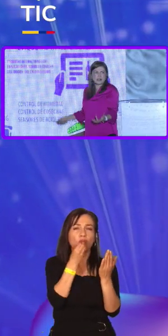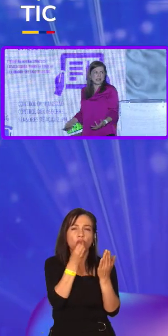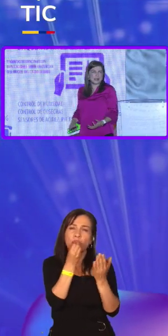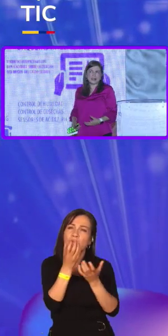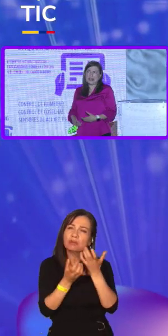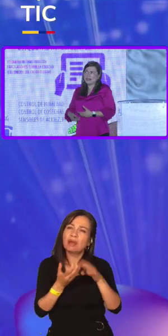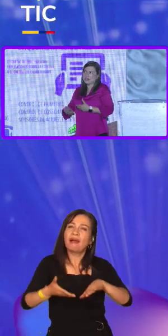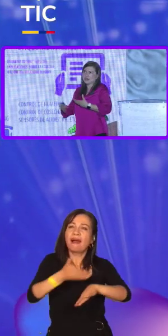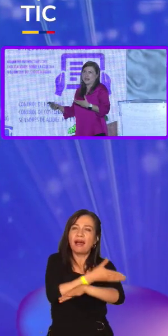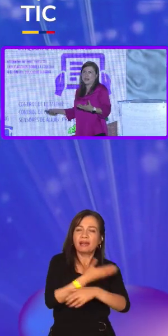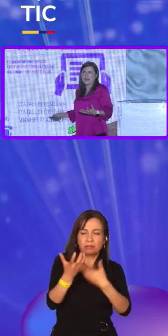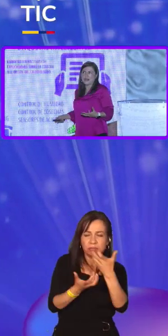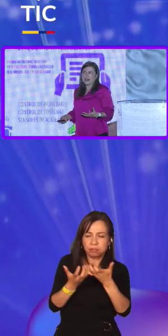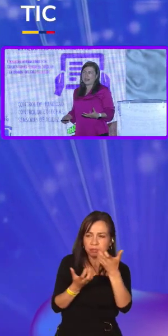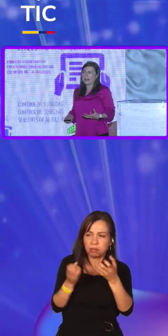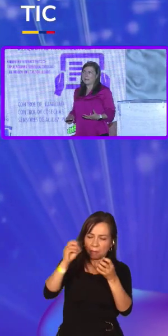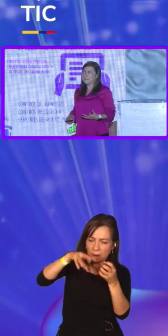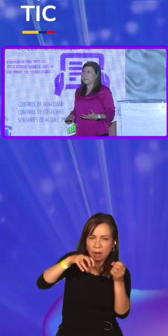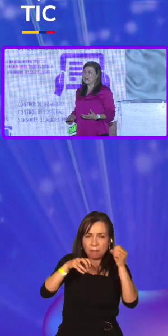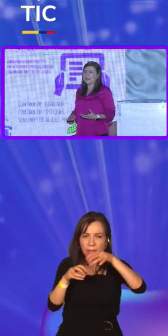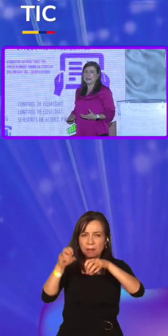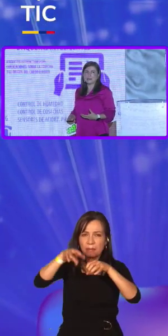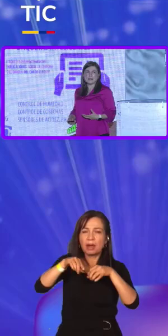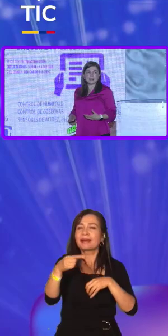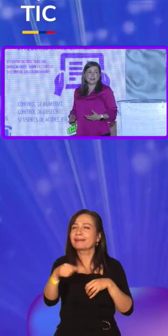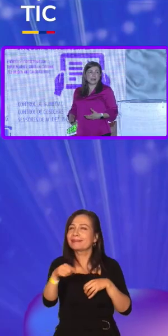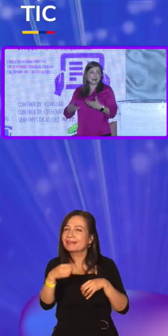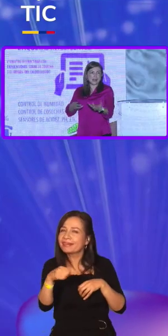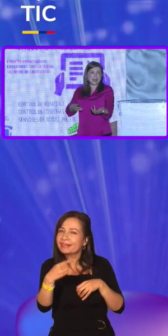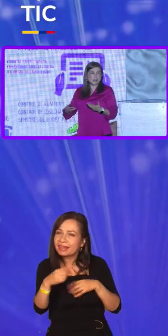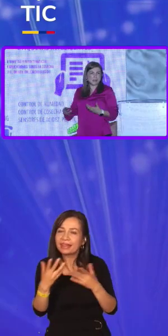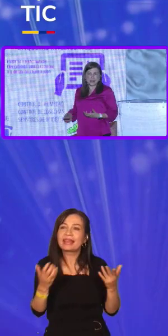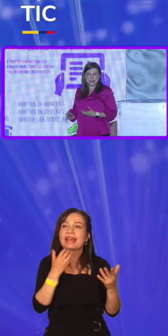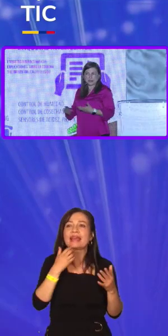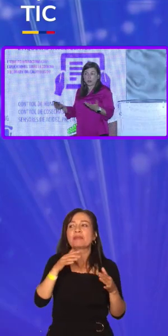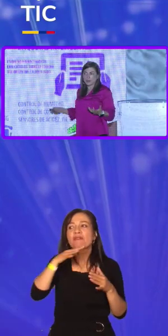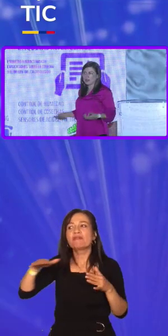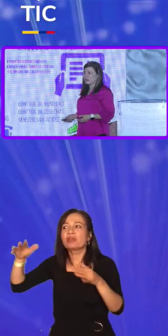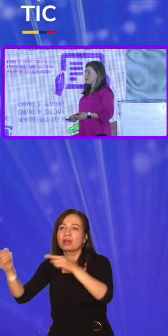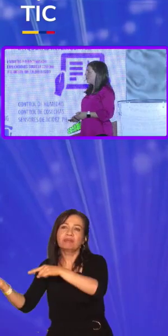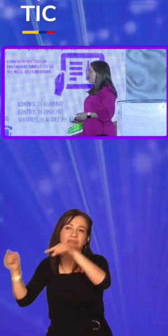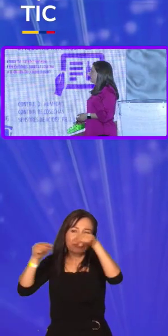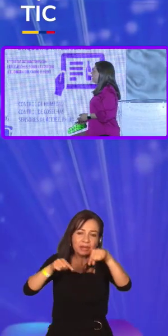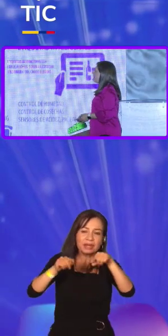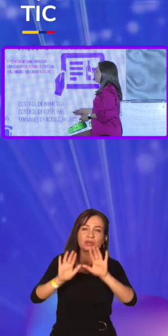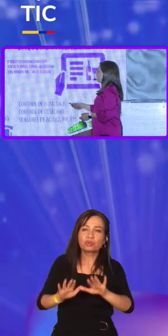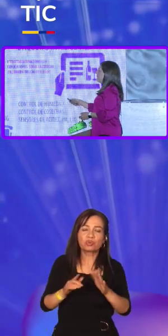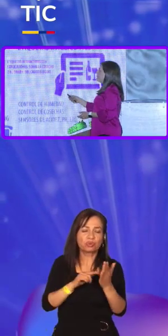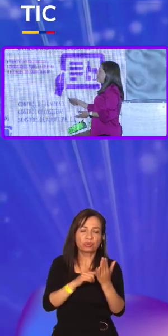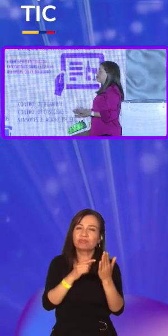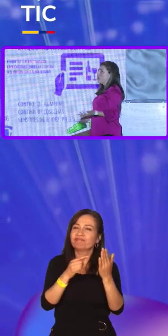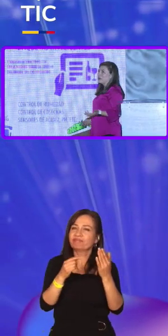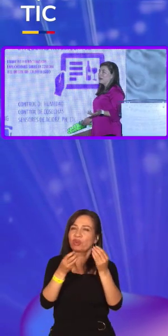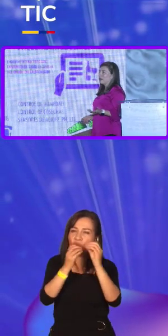está hecho, dónde vienen los ingredientes. Yo quiero ingredientes de la granja a la mesa. Todo eso